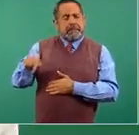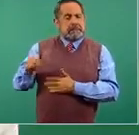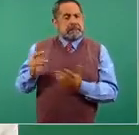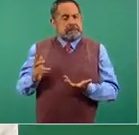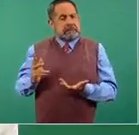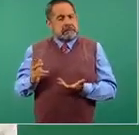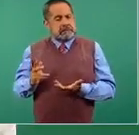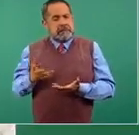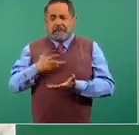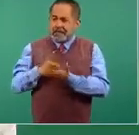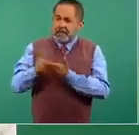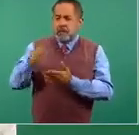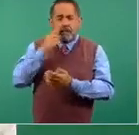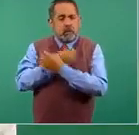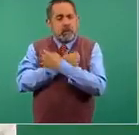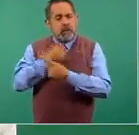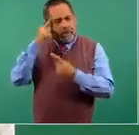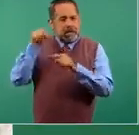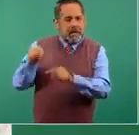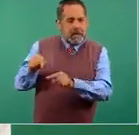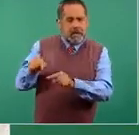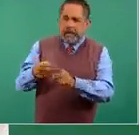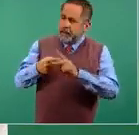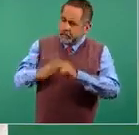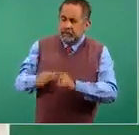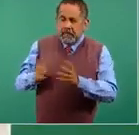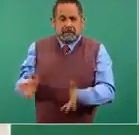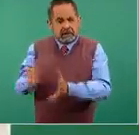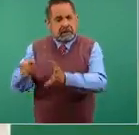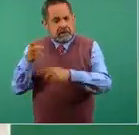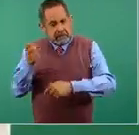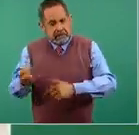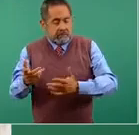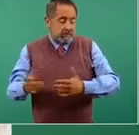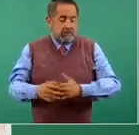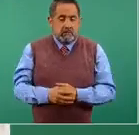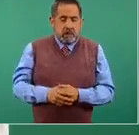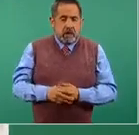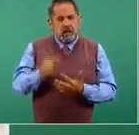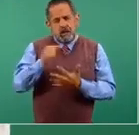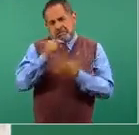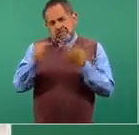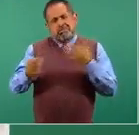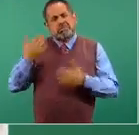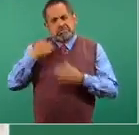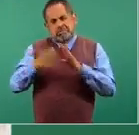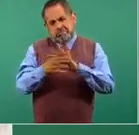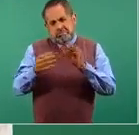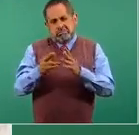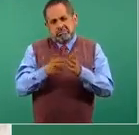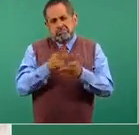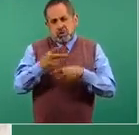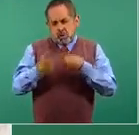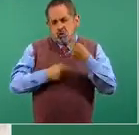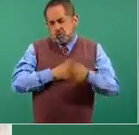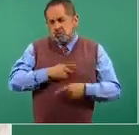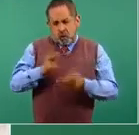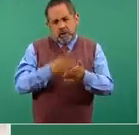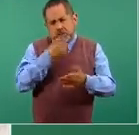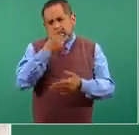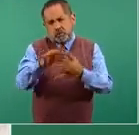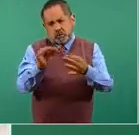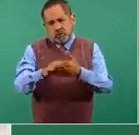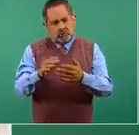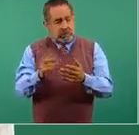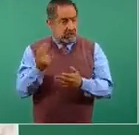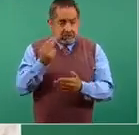un mecanismo crítico para activar el derecho a la educación pública. Todo esto lo hemos venido explicando, pero con mucho gusto lo volvemos a explicar siempre